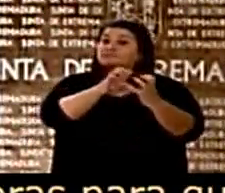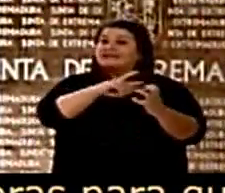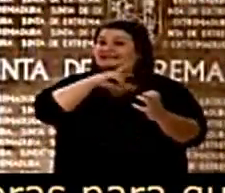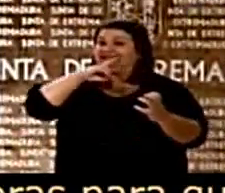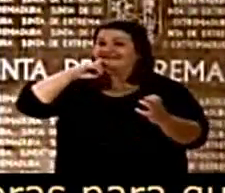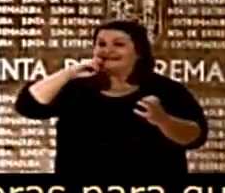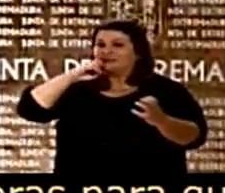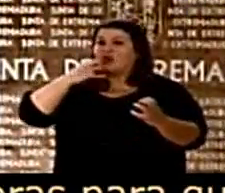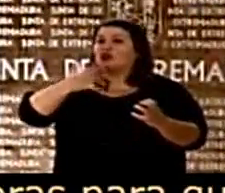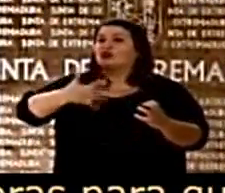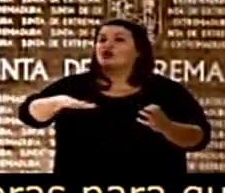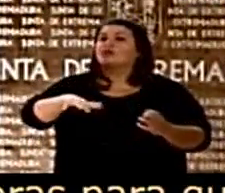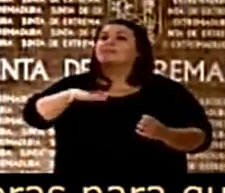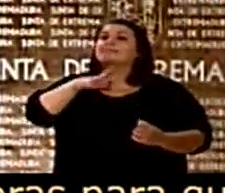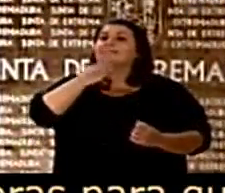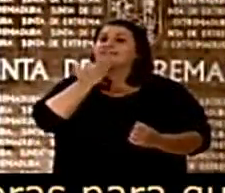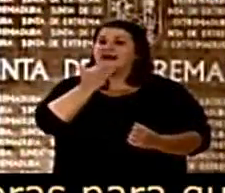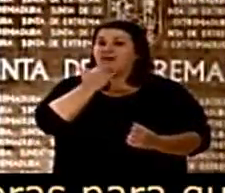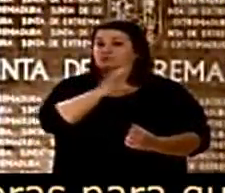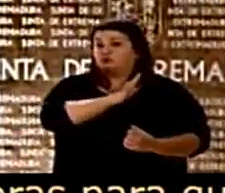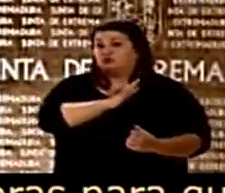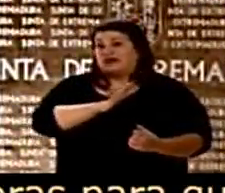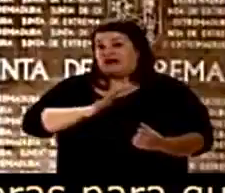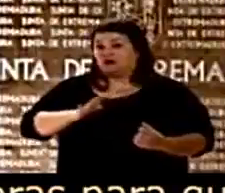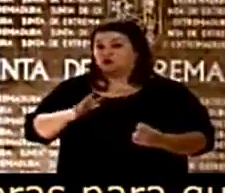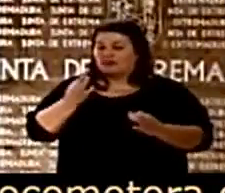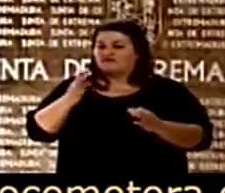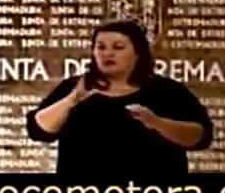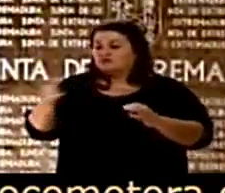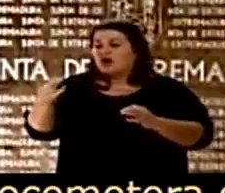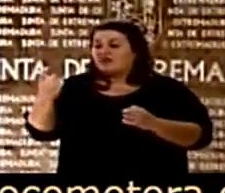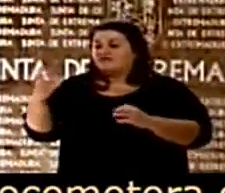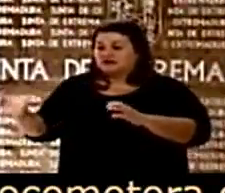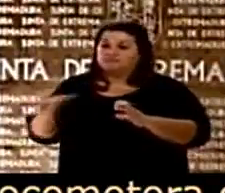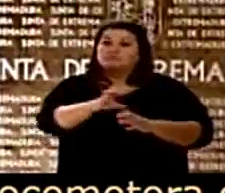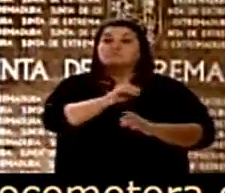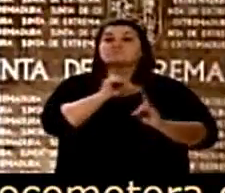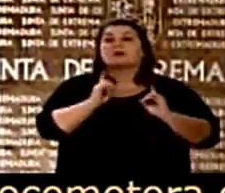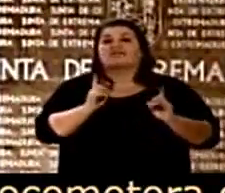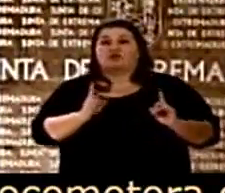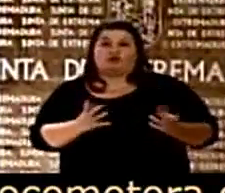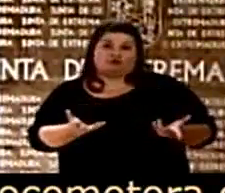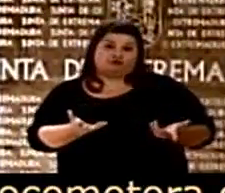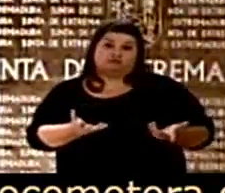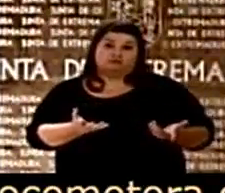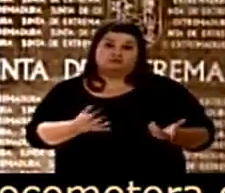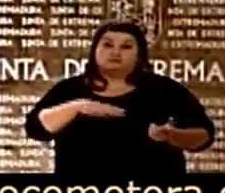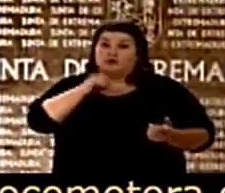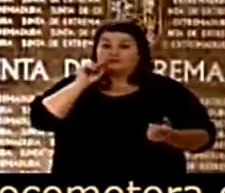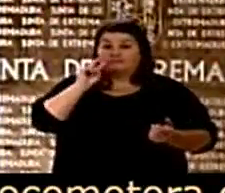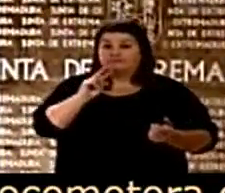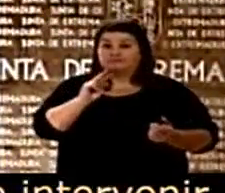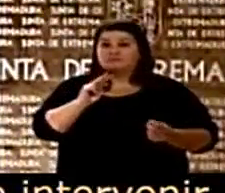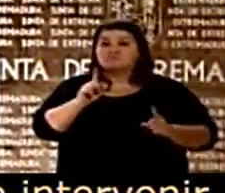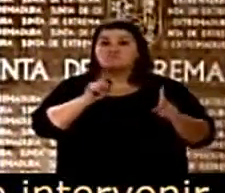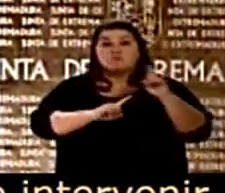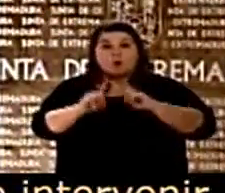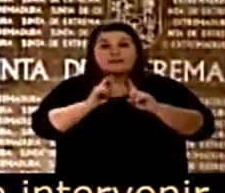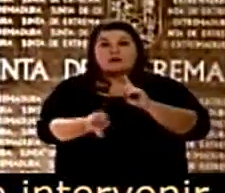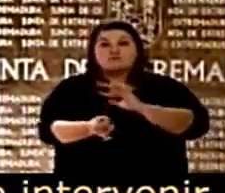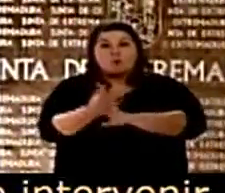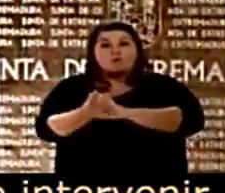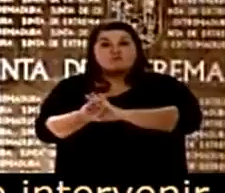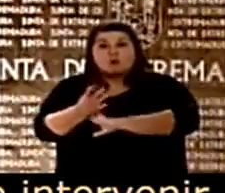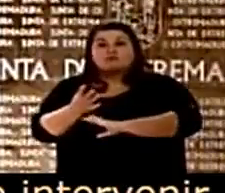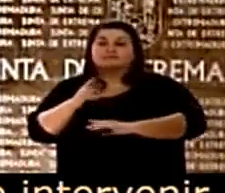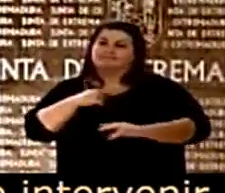que va a estar en Mérida por si tiene que intervenir en prevención de estos incidencias que ha